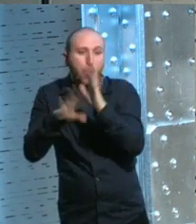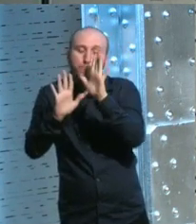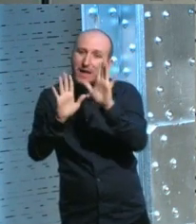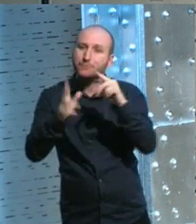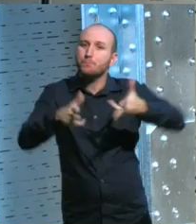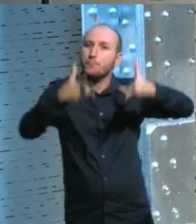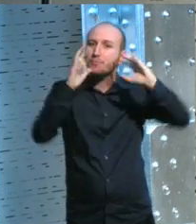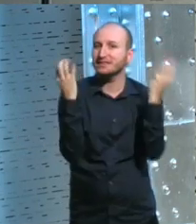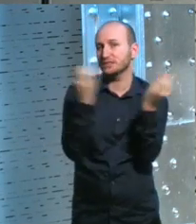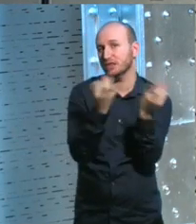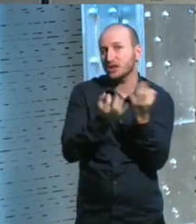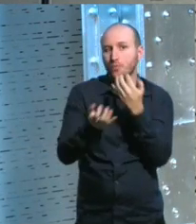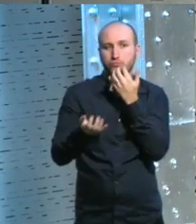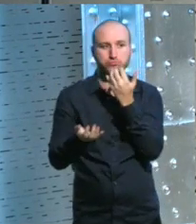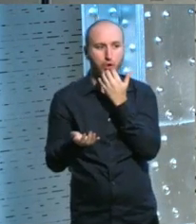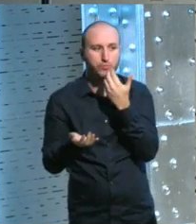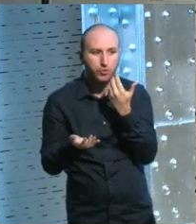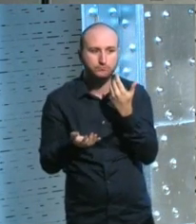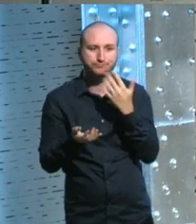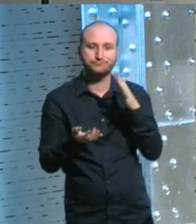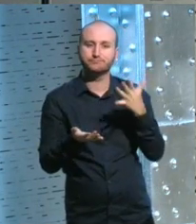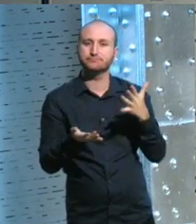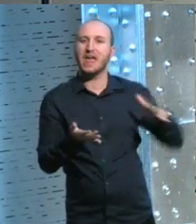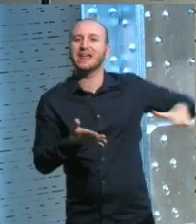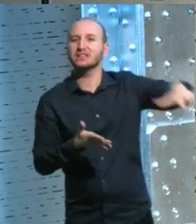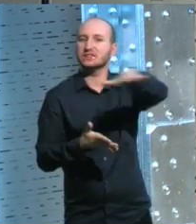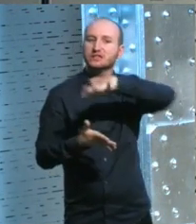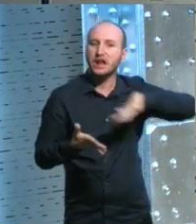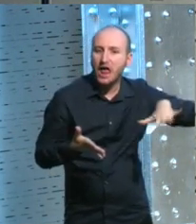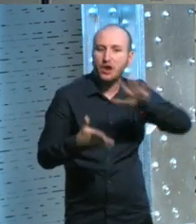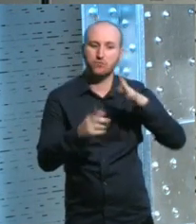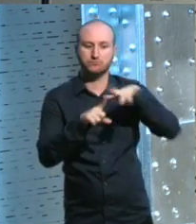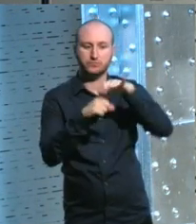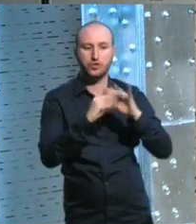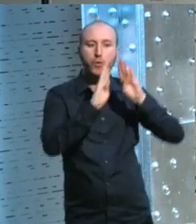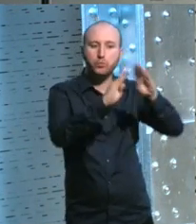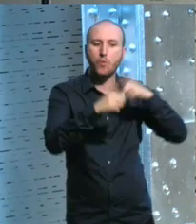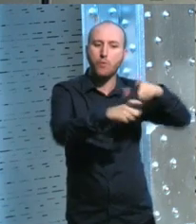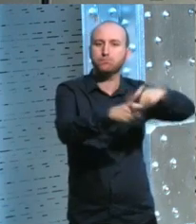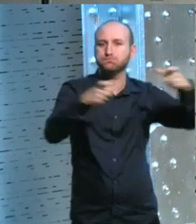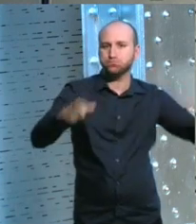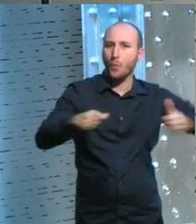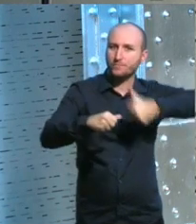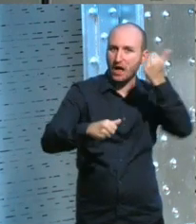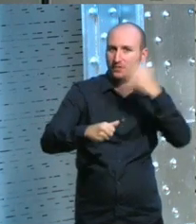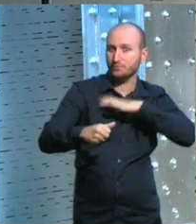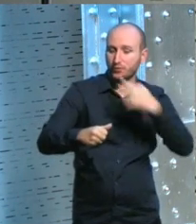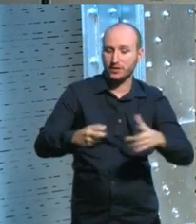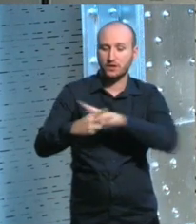un ganar más terreno en el campo considerado. Y las